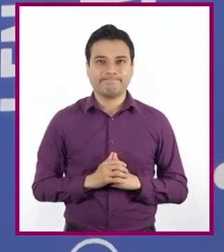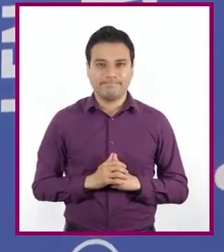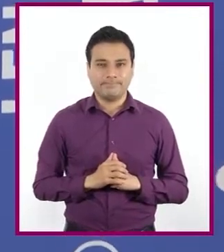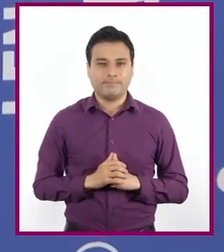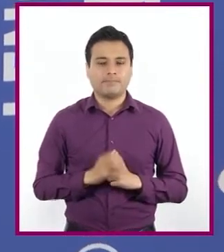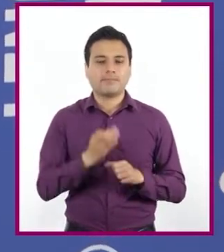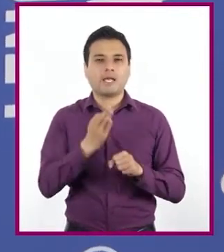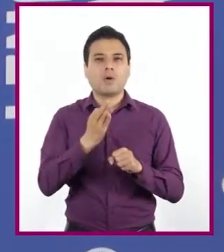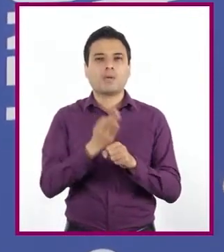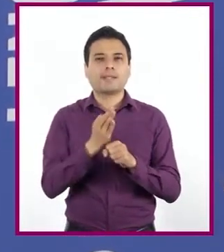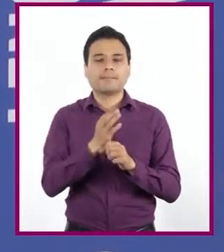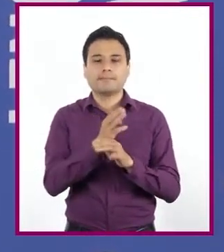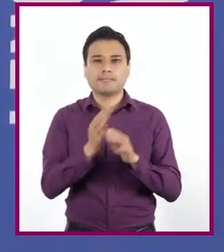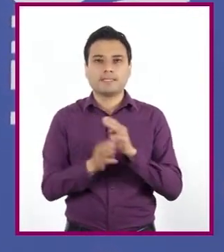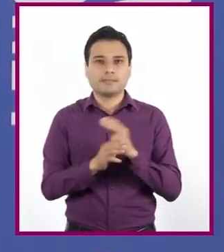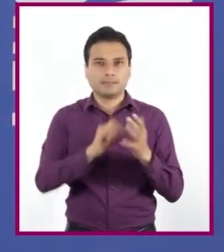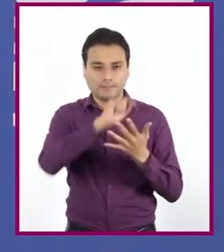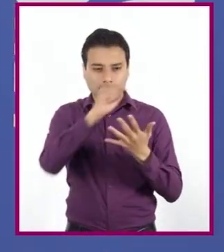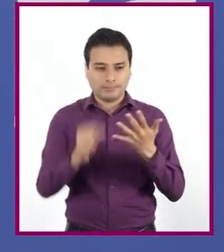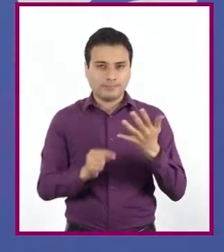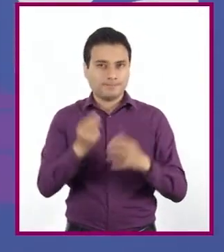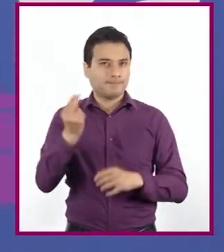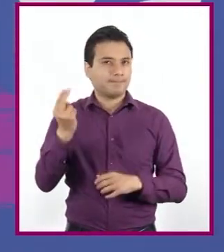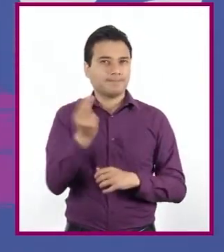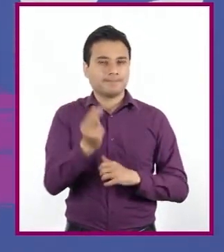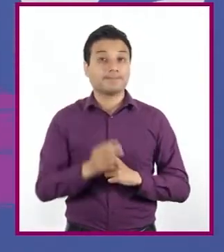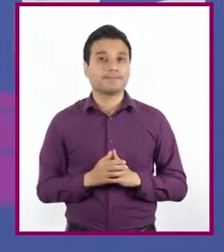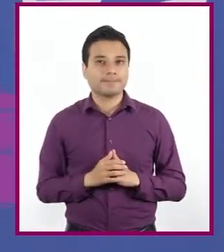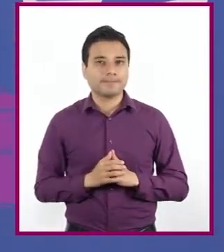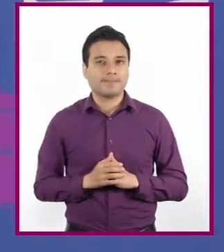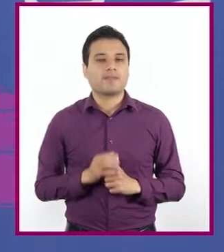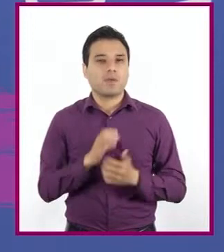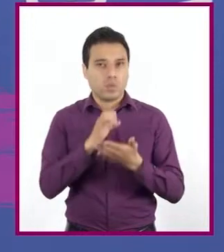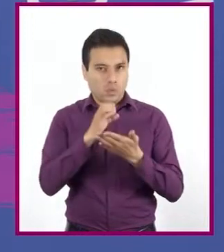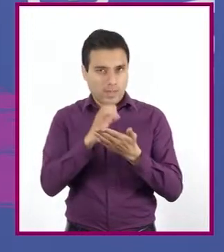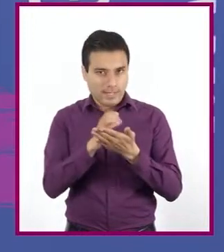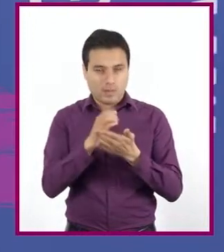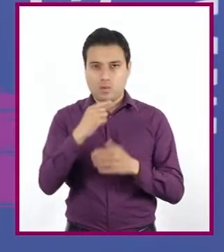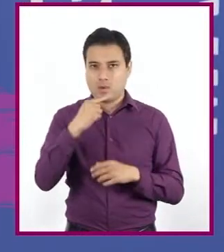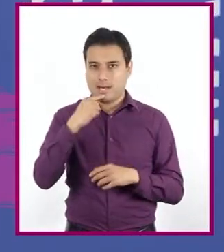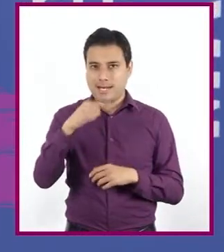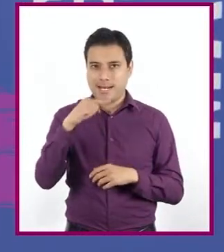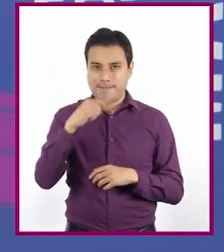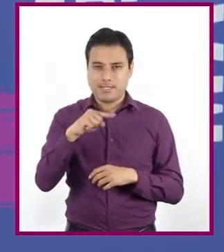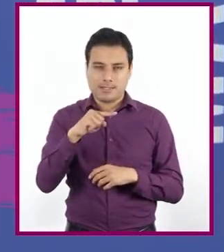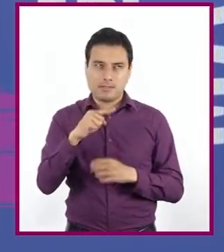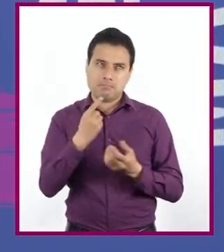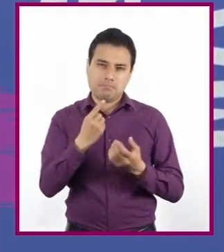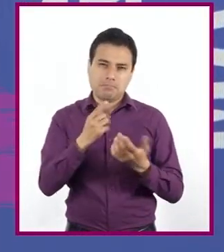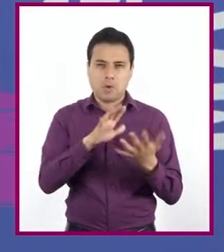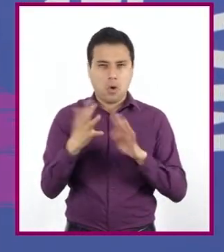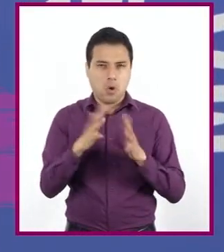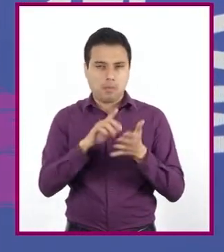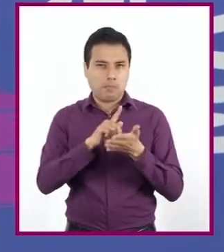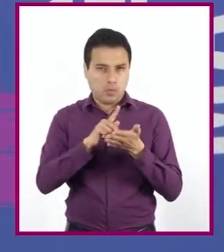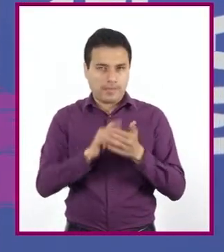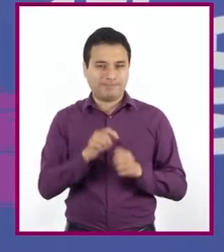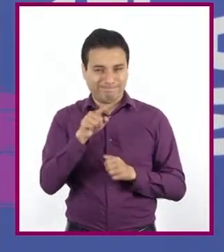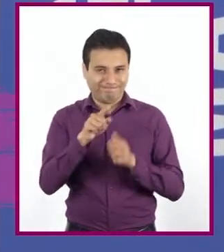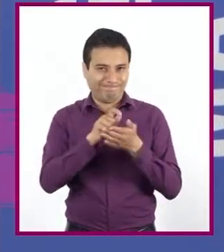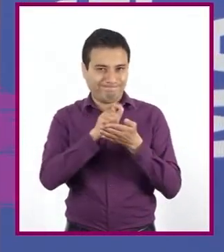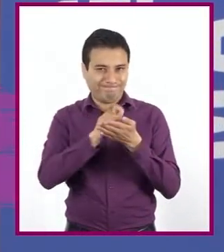vamos a necesitar para esta sesión son cuaderno y lápiz o bolígrafo para que puedan tomar